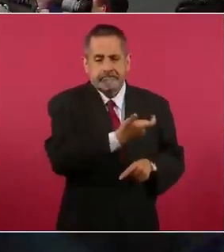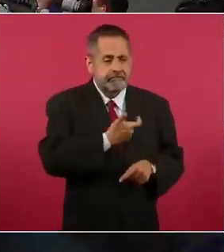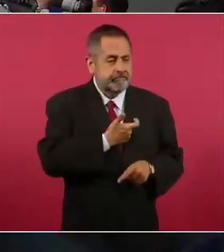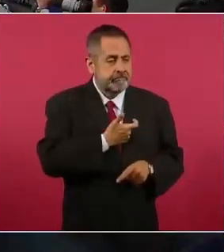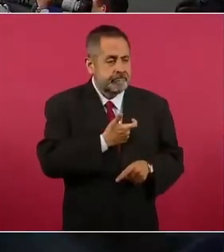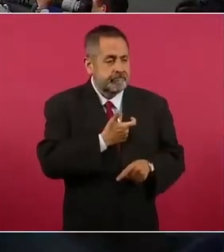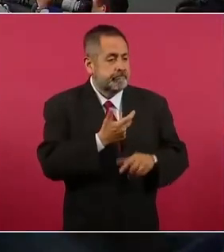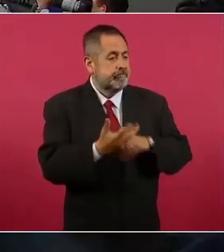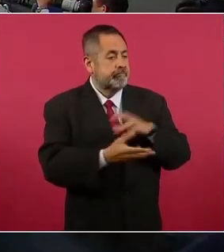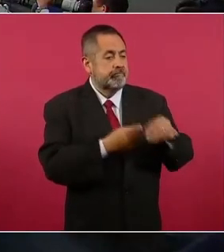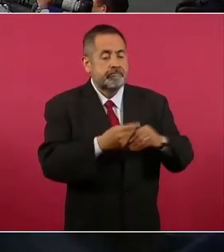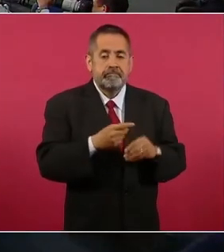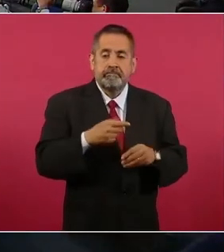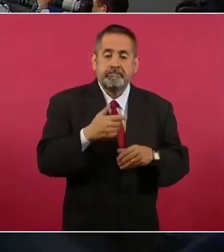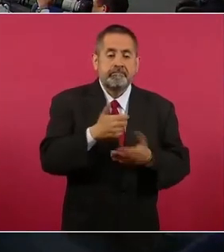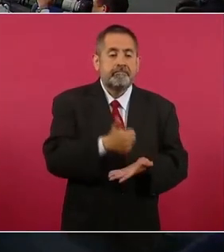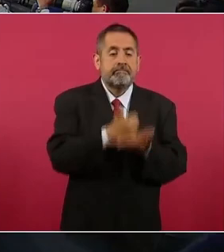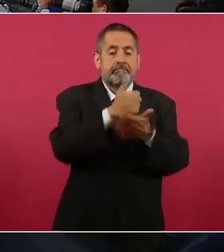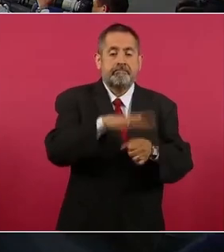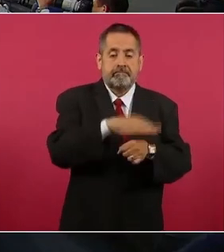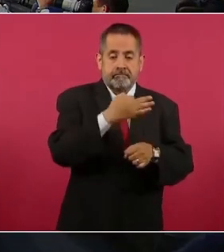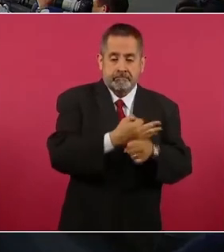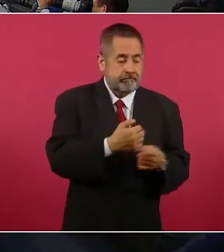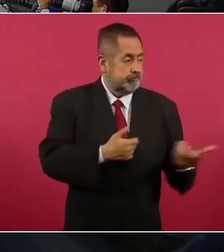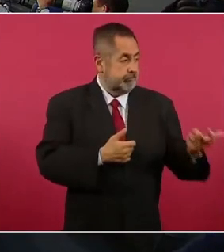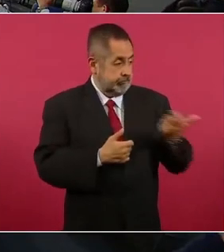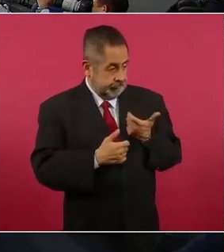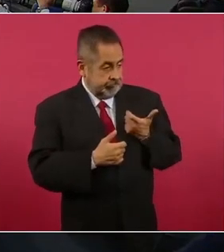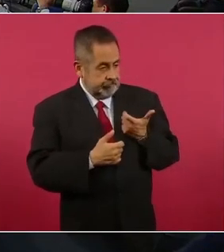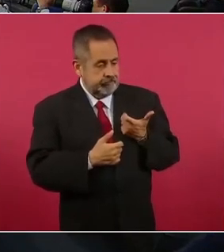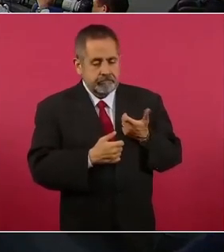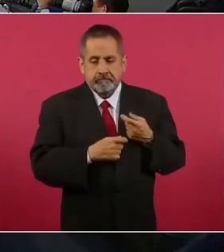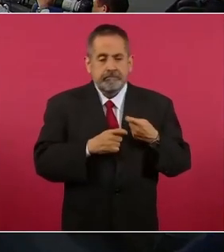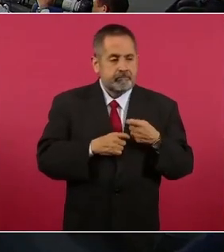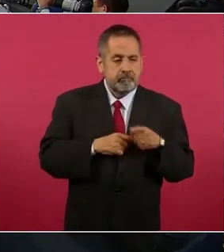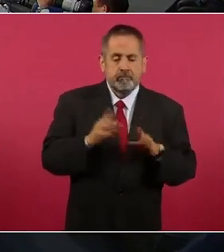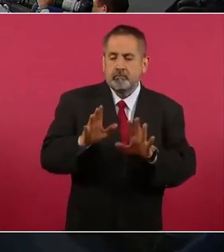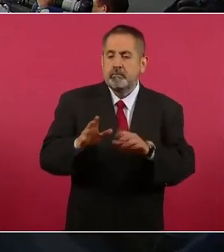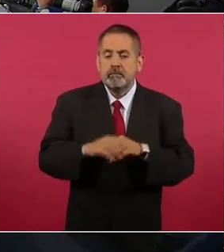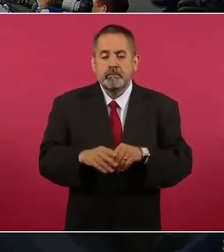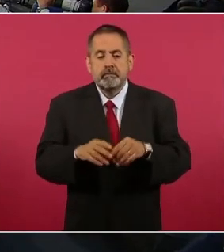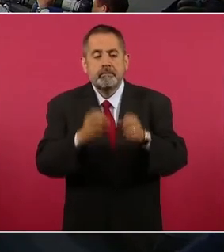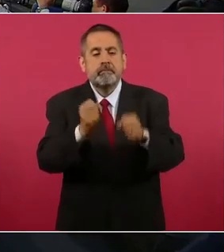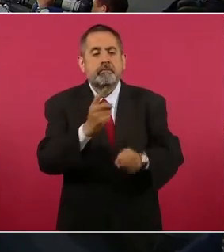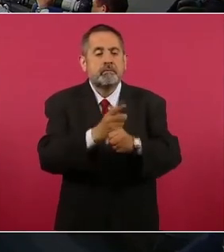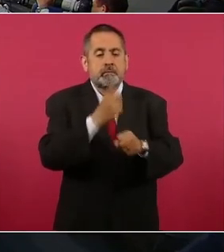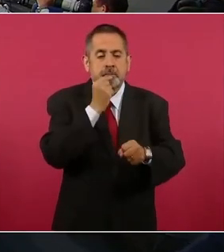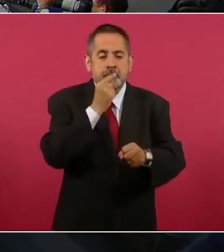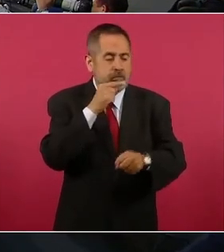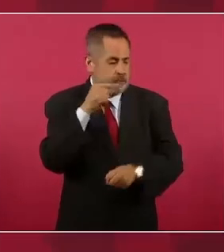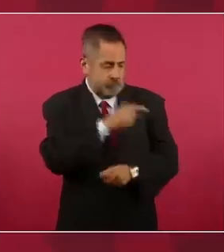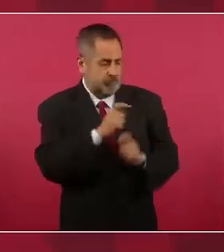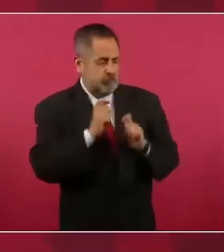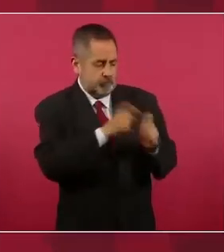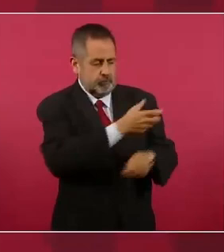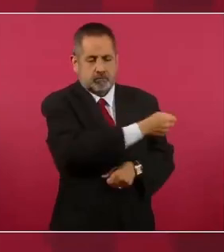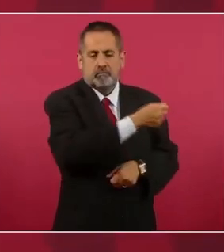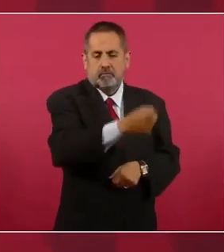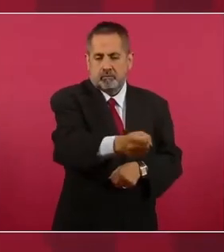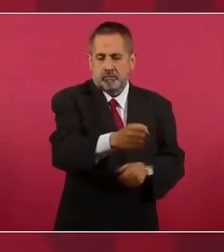cuando se ganara en el ayuntamiento se le entregara la Secretaría de Seguridad Pública, y por